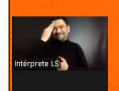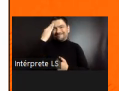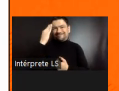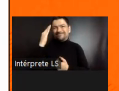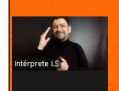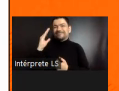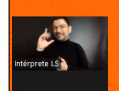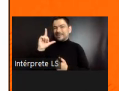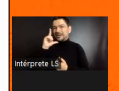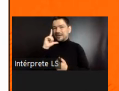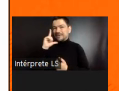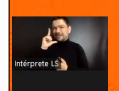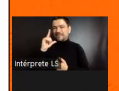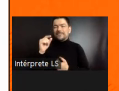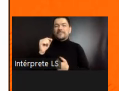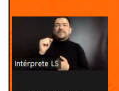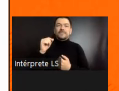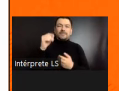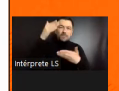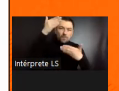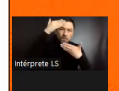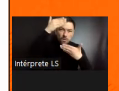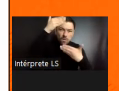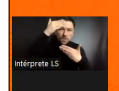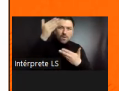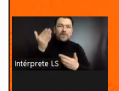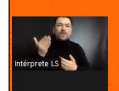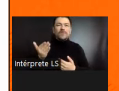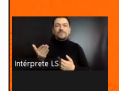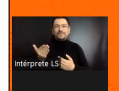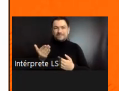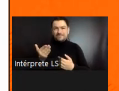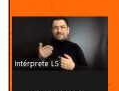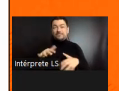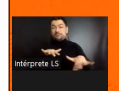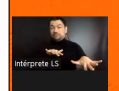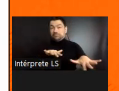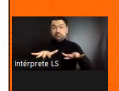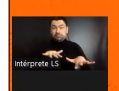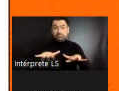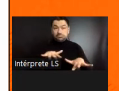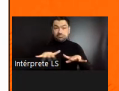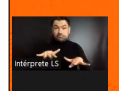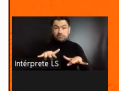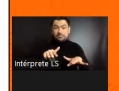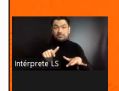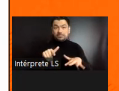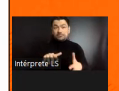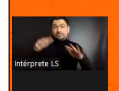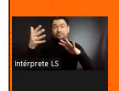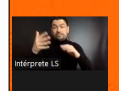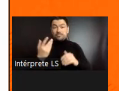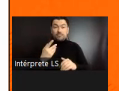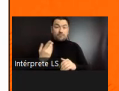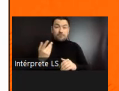las experiencias del terremoto y las inundaciones con miles